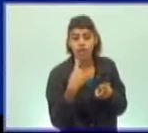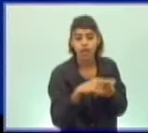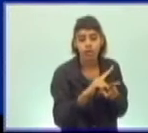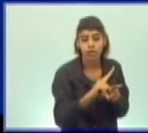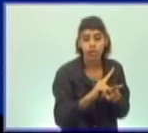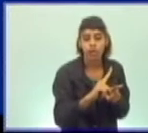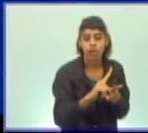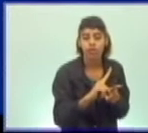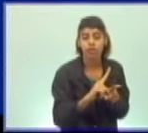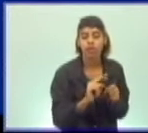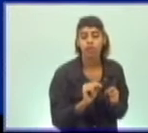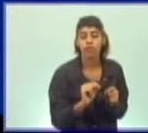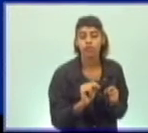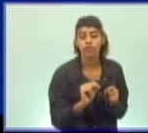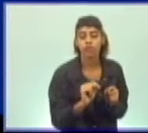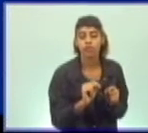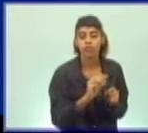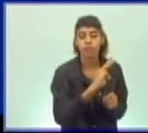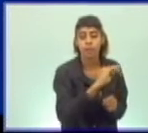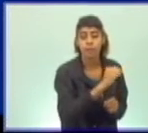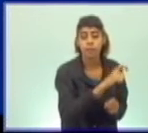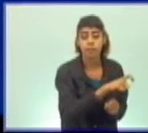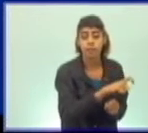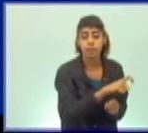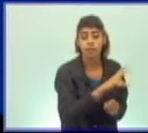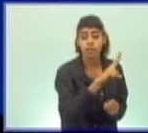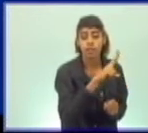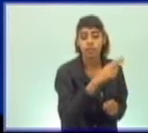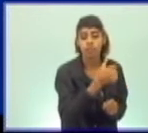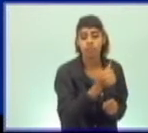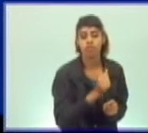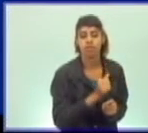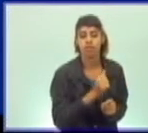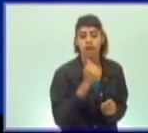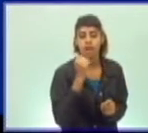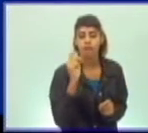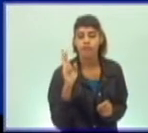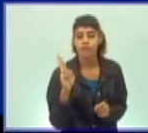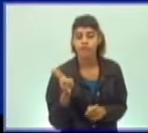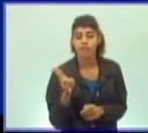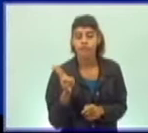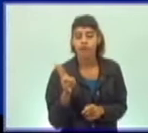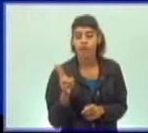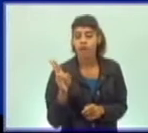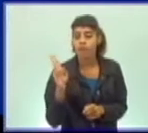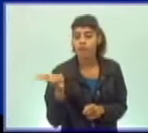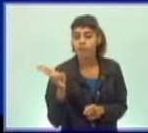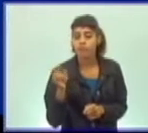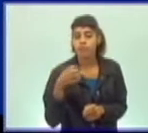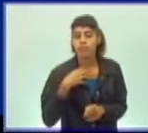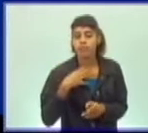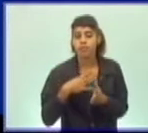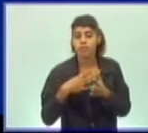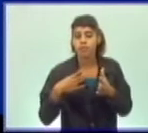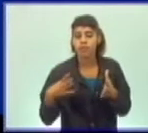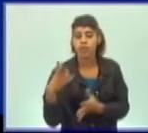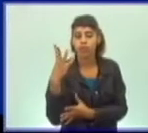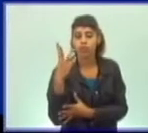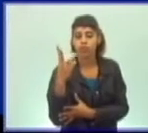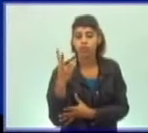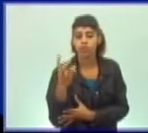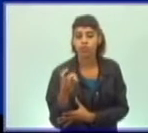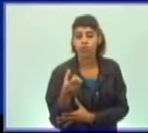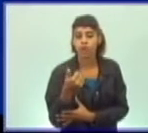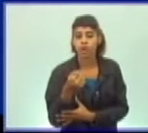se encuentra en el grupo 2A. El fósforo tiene mayor número atómico, por tanto es el más